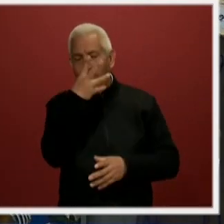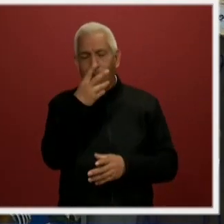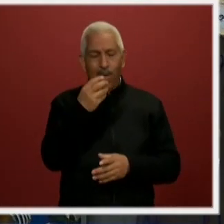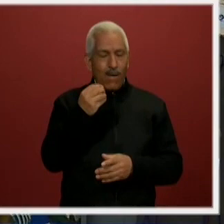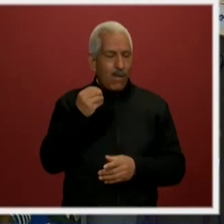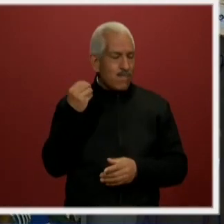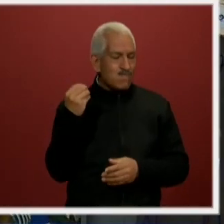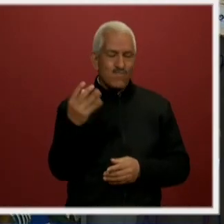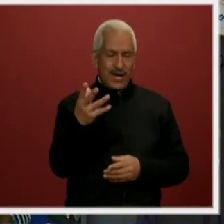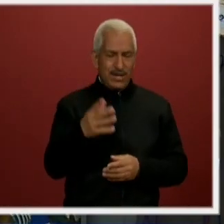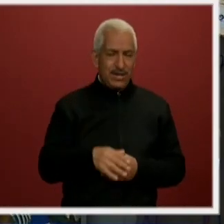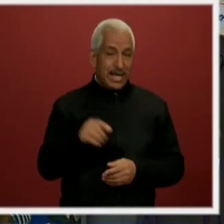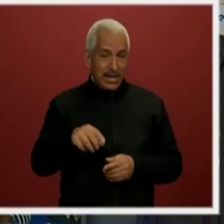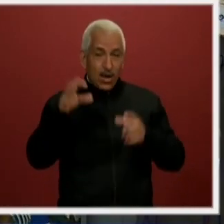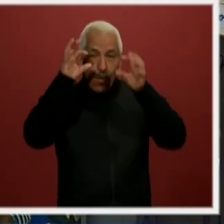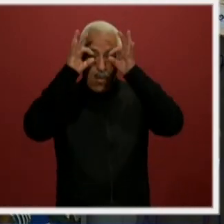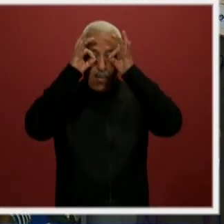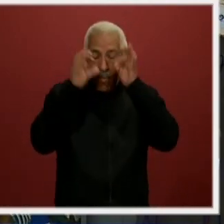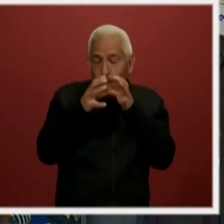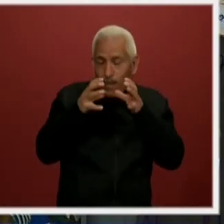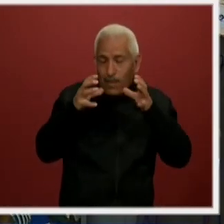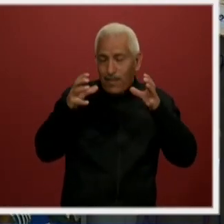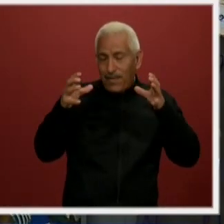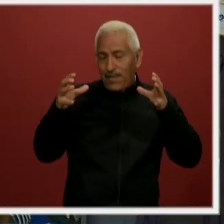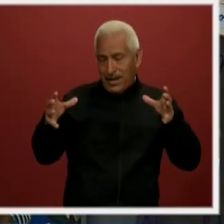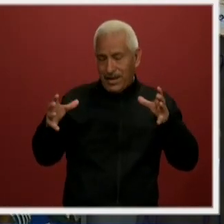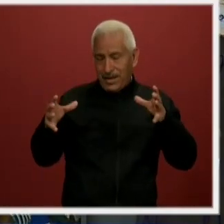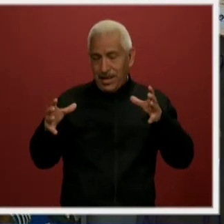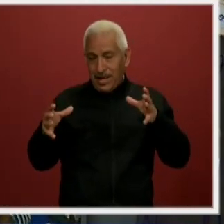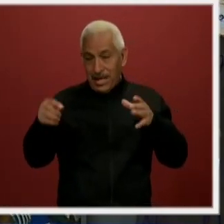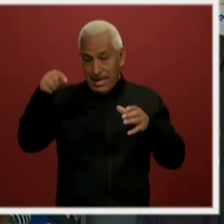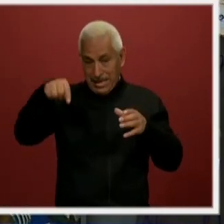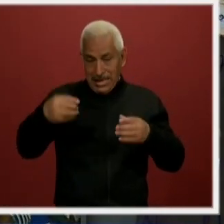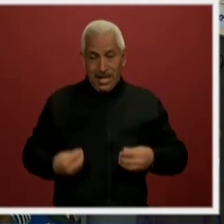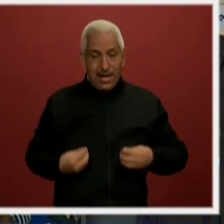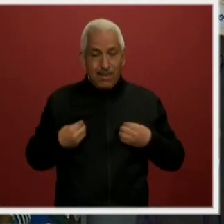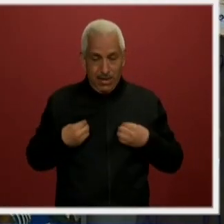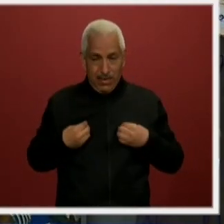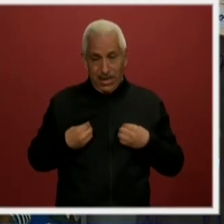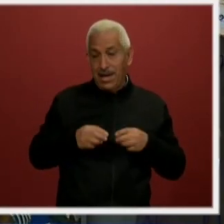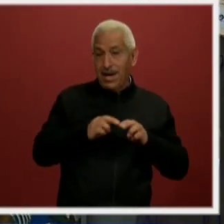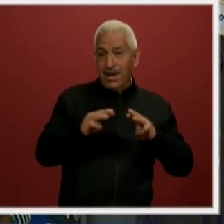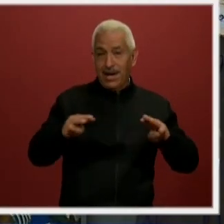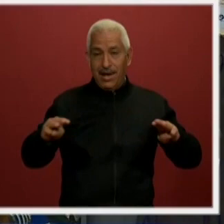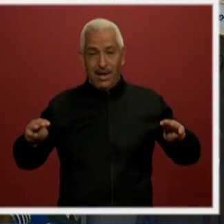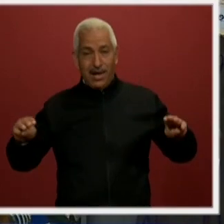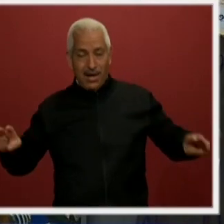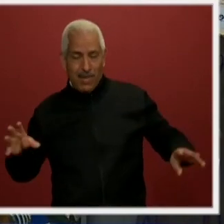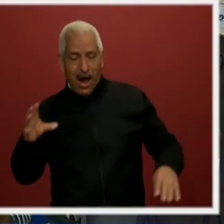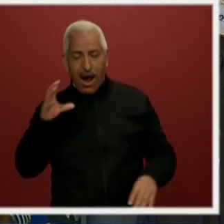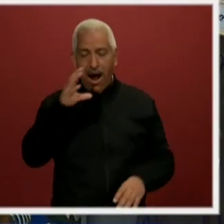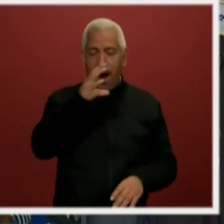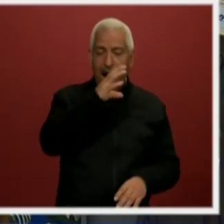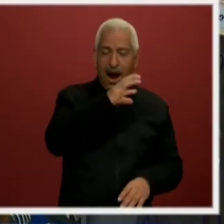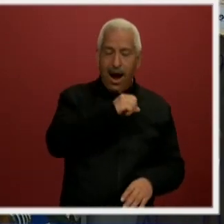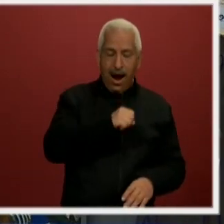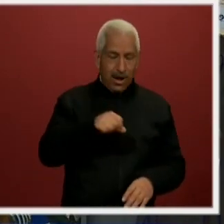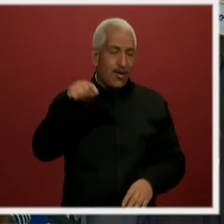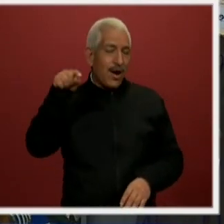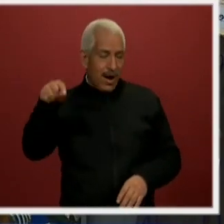tiene unos ojos muy grandes muy grandes muy grandes y vive en los mares tropicales donde hace mucho calor